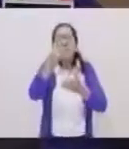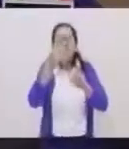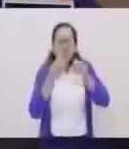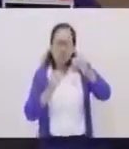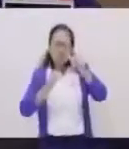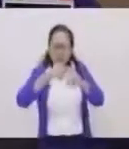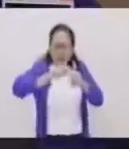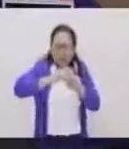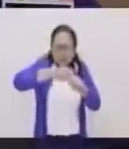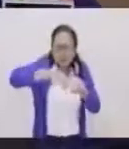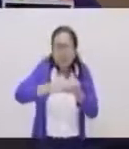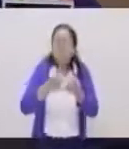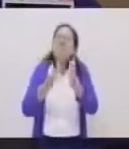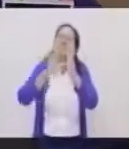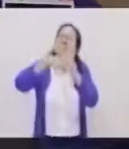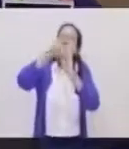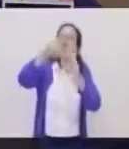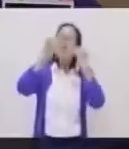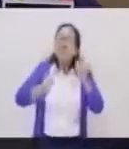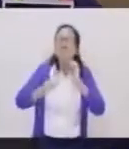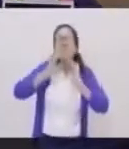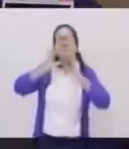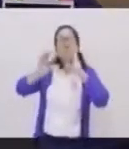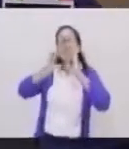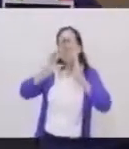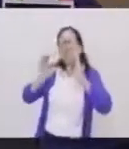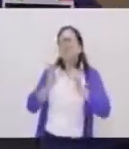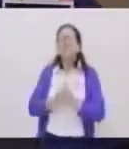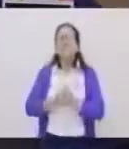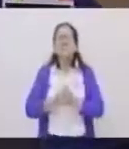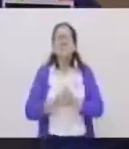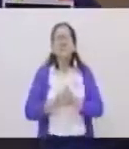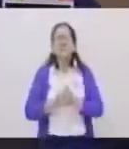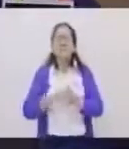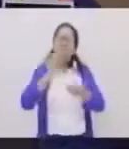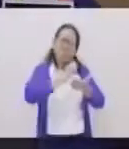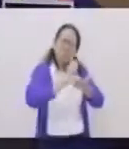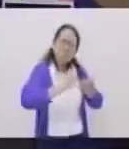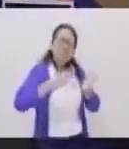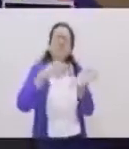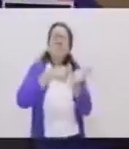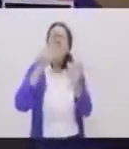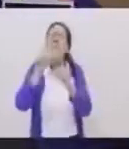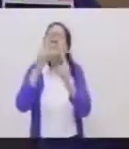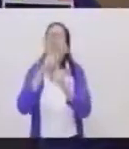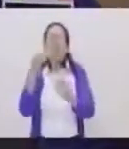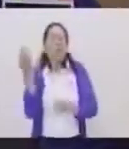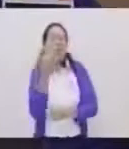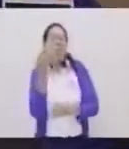para que tú puedas luego poder comunicarte por escrito, ¿verdad?